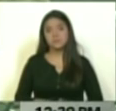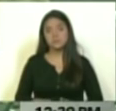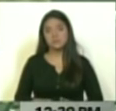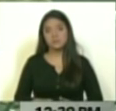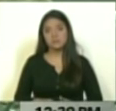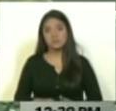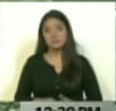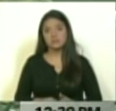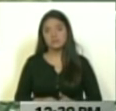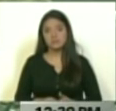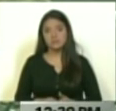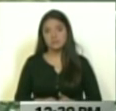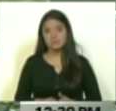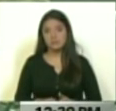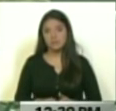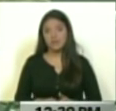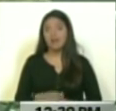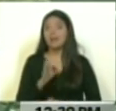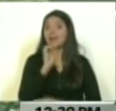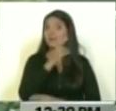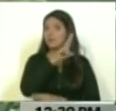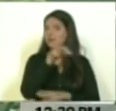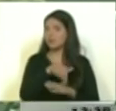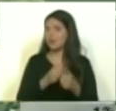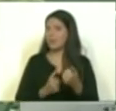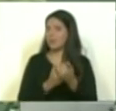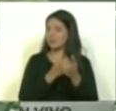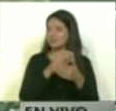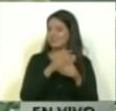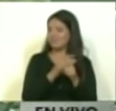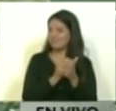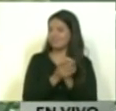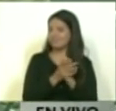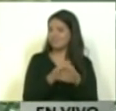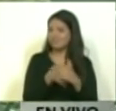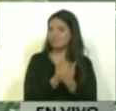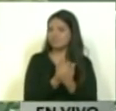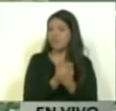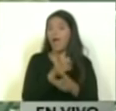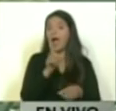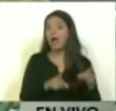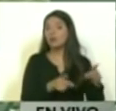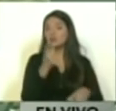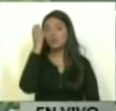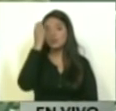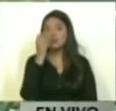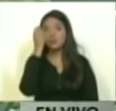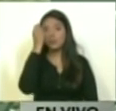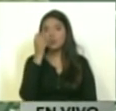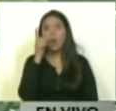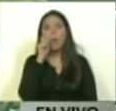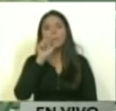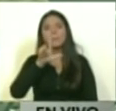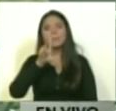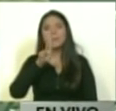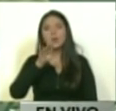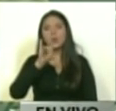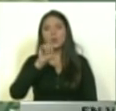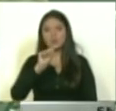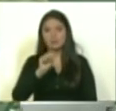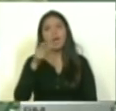complicidad alevosa de la Asamblea Nacional de Coburguesa. Hubo diputados, un tal Luis Florido, el pueblo